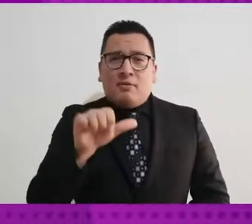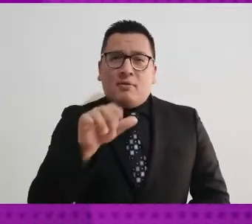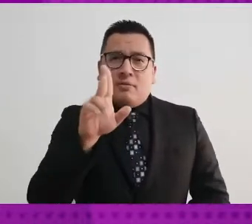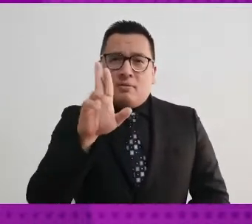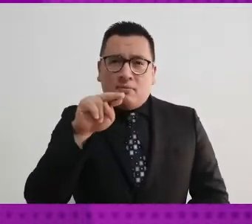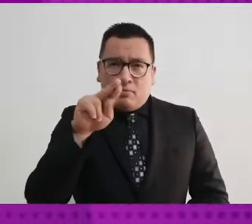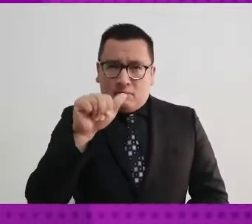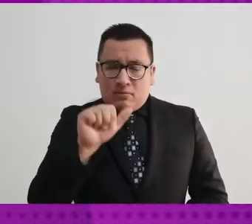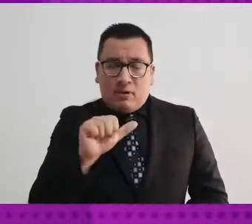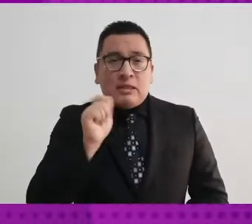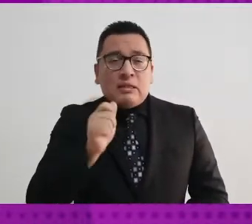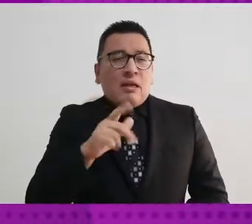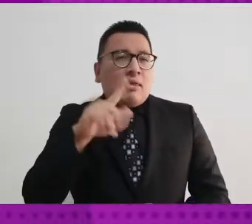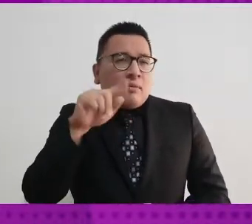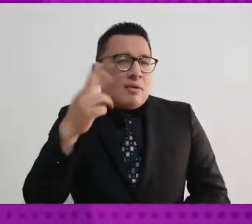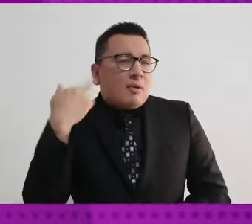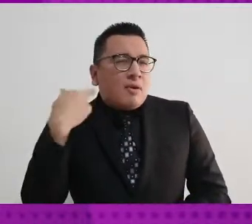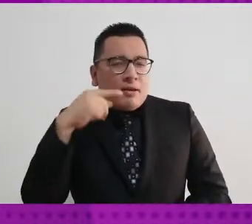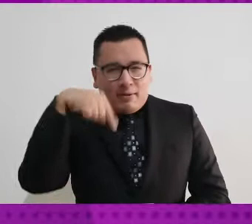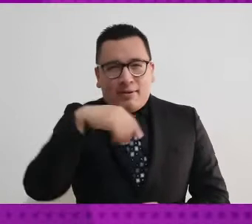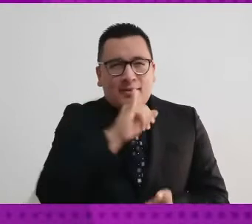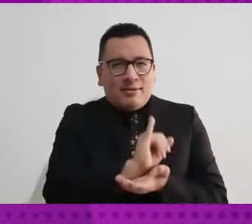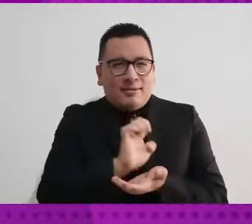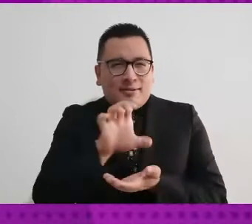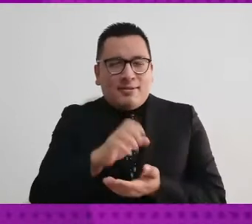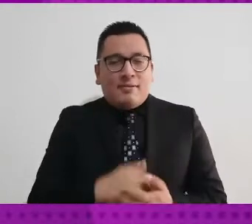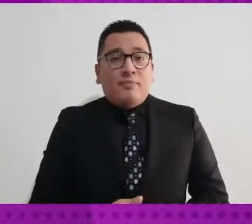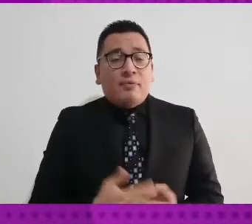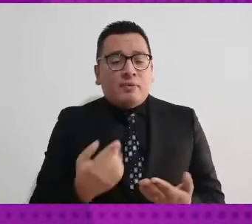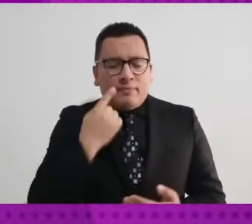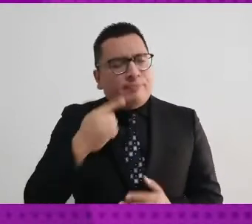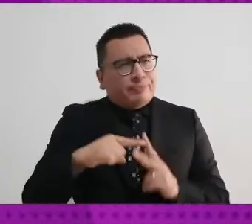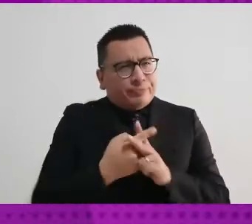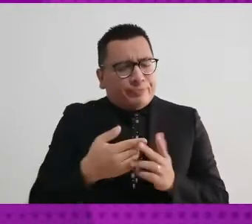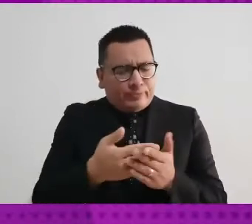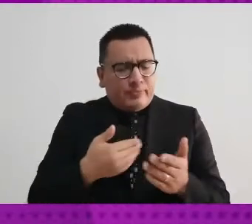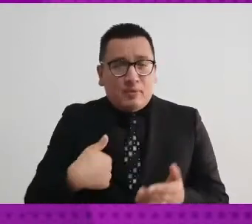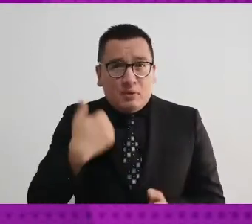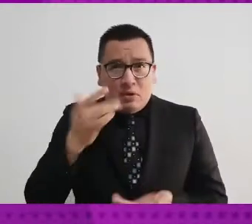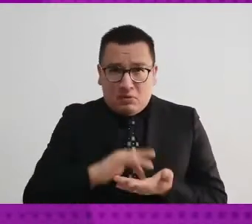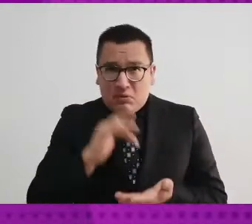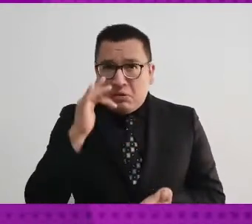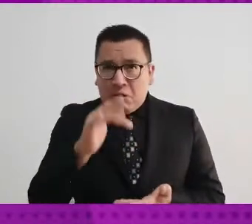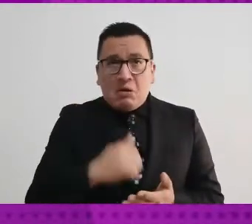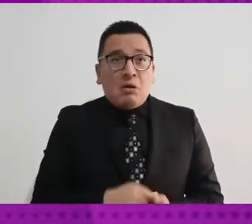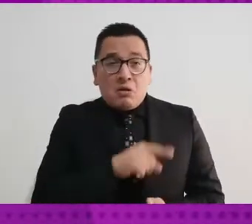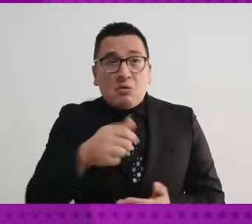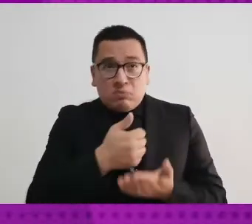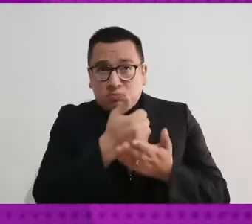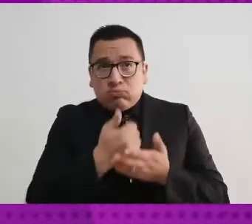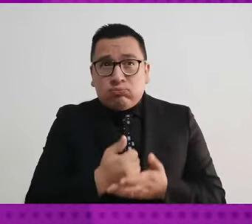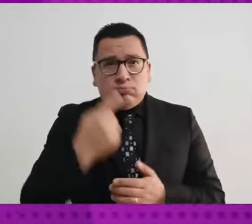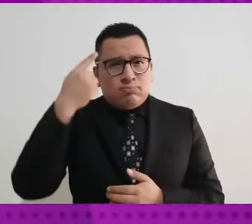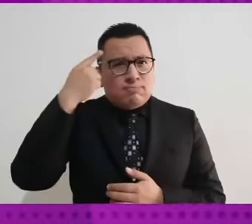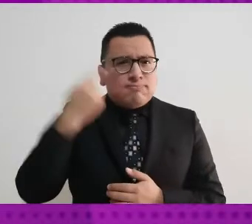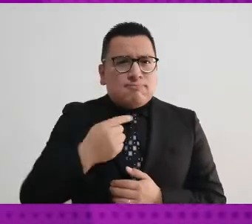de radio y televisión del IEC. Antes de comenzar el programa, pues quisiera darle un agradecimiento a quienes nos ayudan